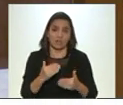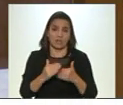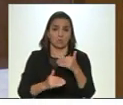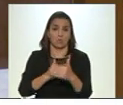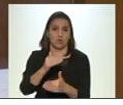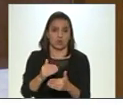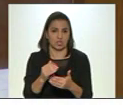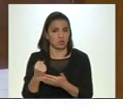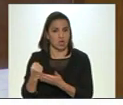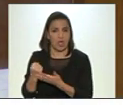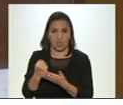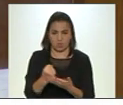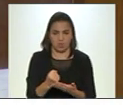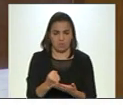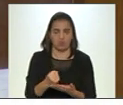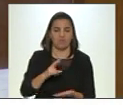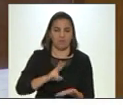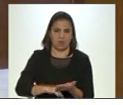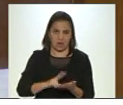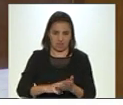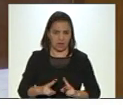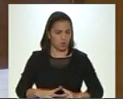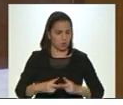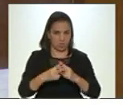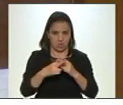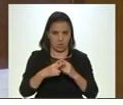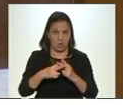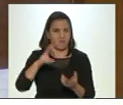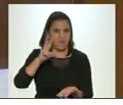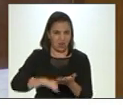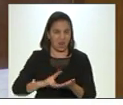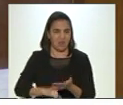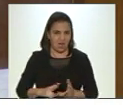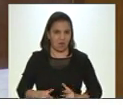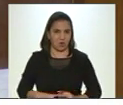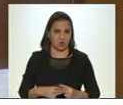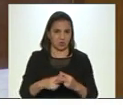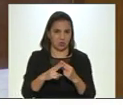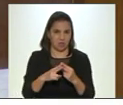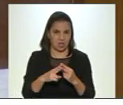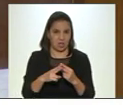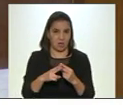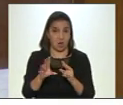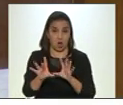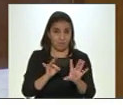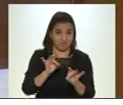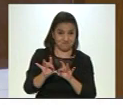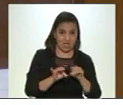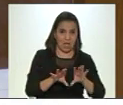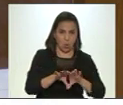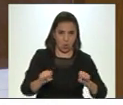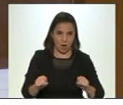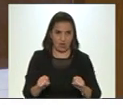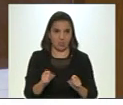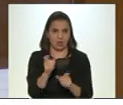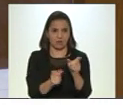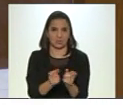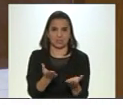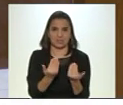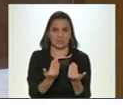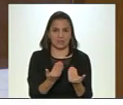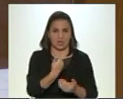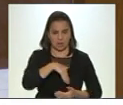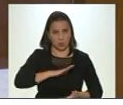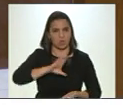ojalá construyamos sinceramente, sinceramente, las prioridades y los acuerdos que la gente necesita. Nuestro país